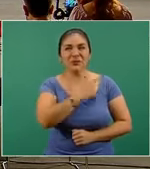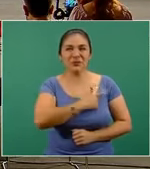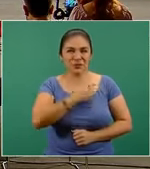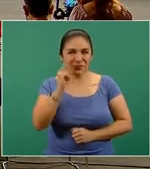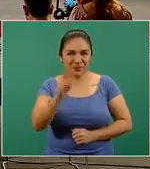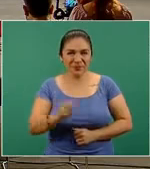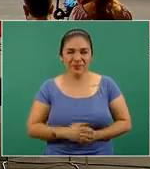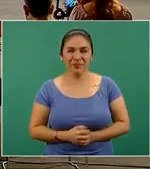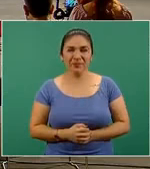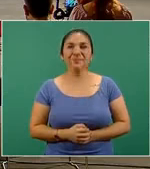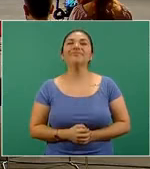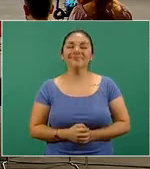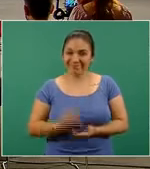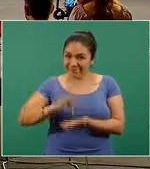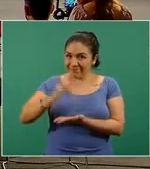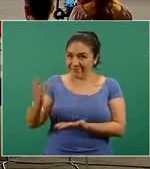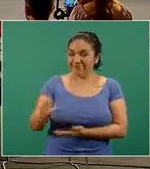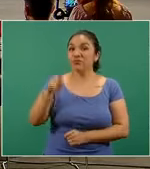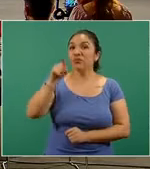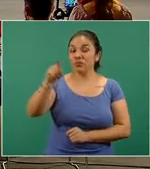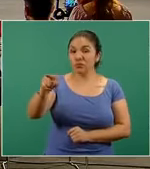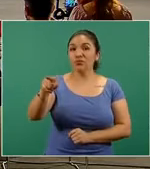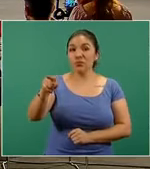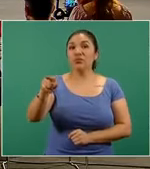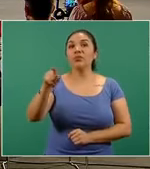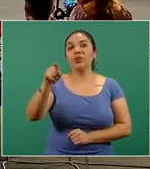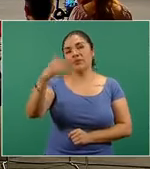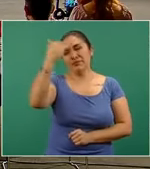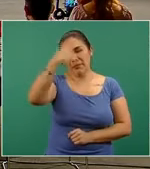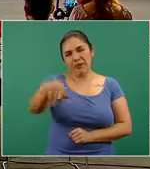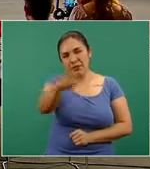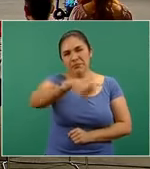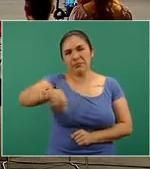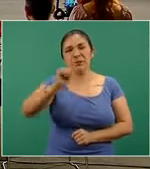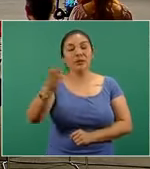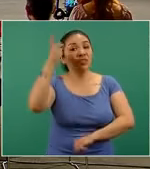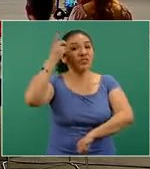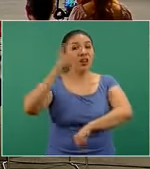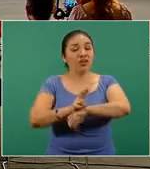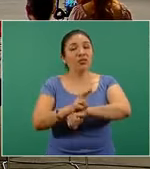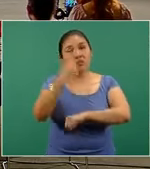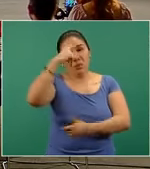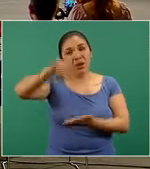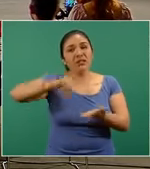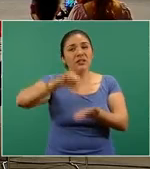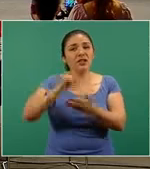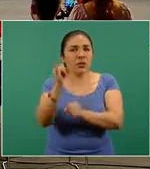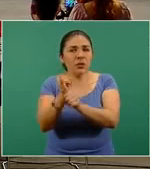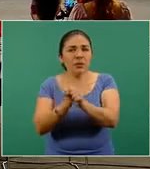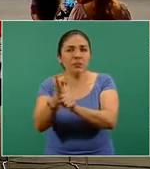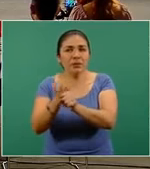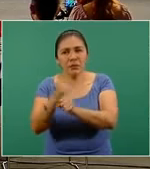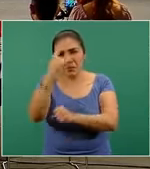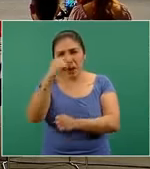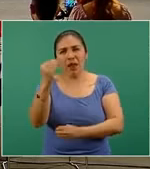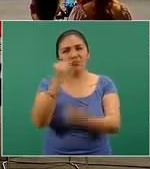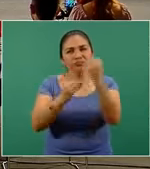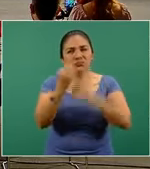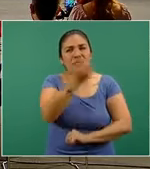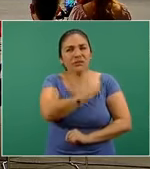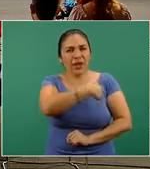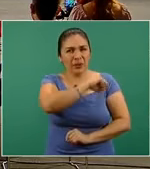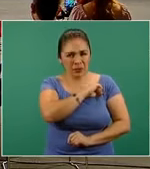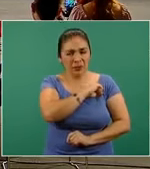Luis. Muchas gracias, doctor. Ustedes han de saber, el doctor Barquera es el director del Centro de Investigación en Nutrición y